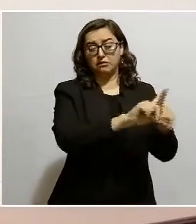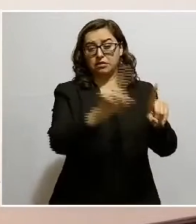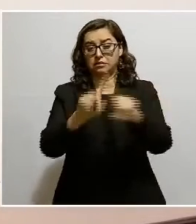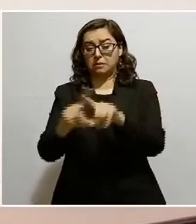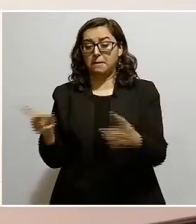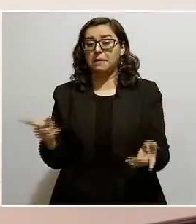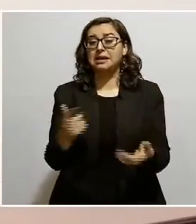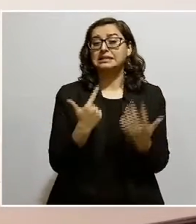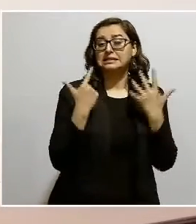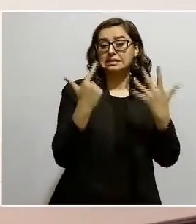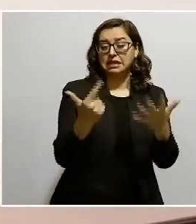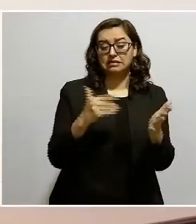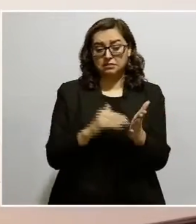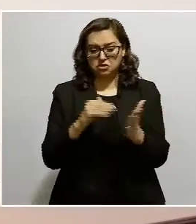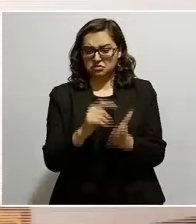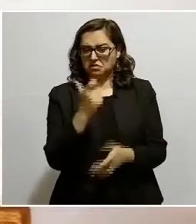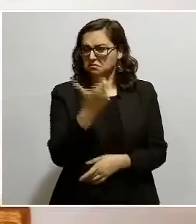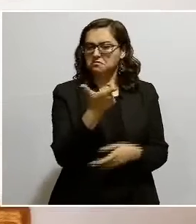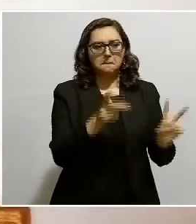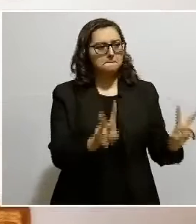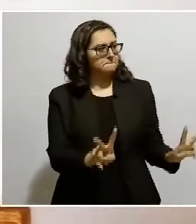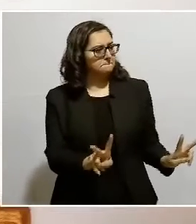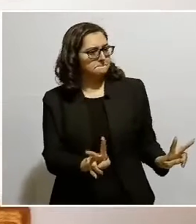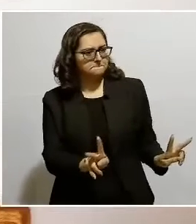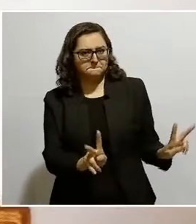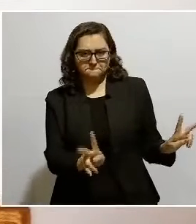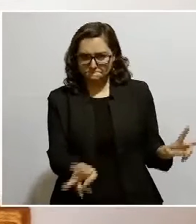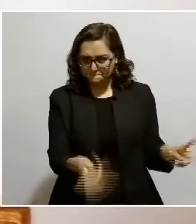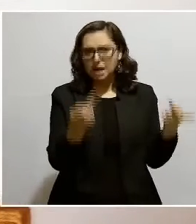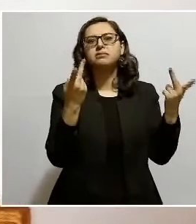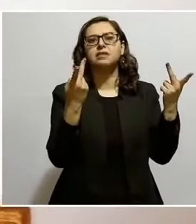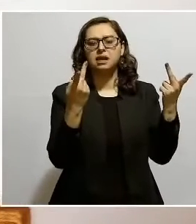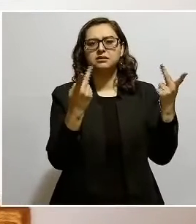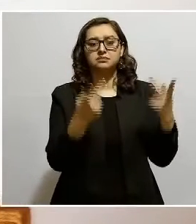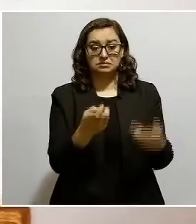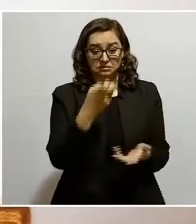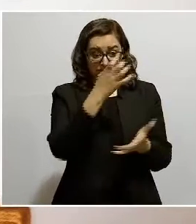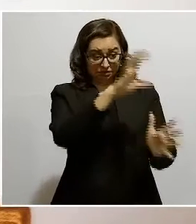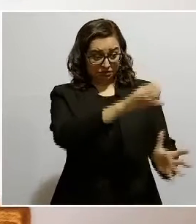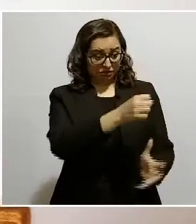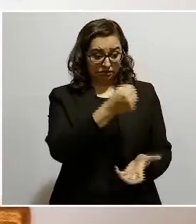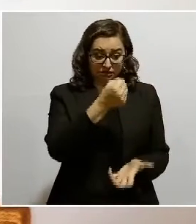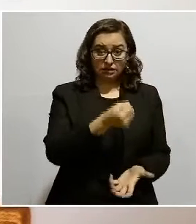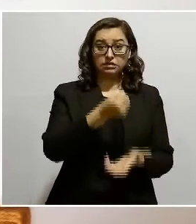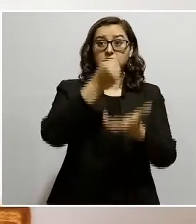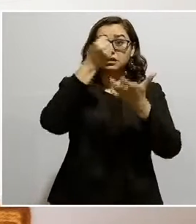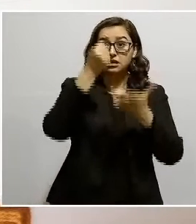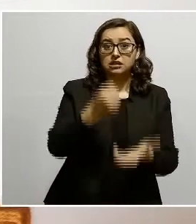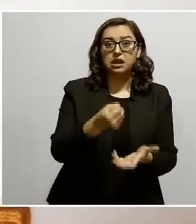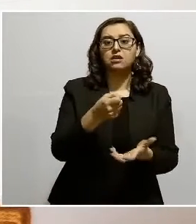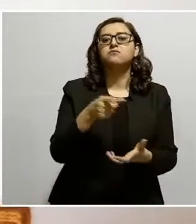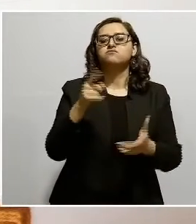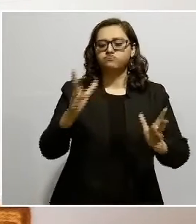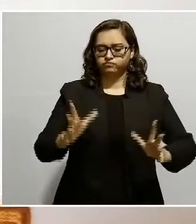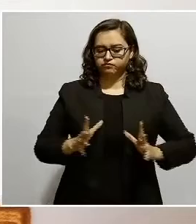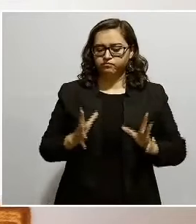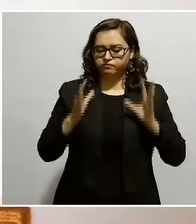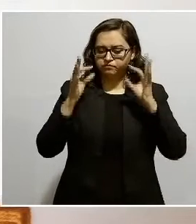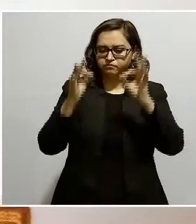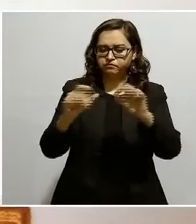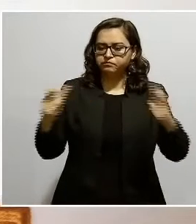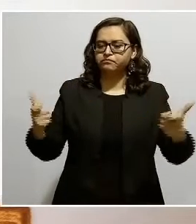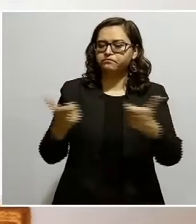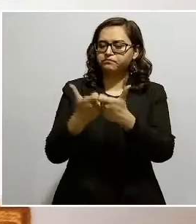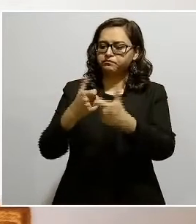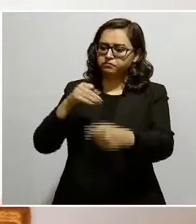valuada en 7 millones de pesos de aquellos tiempos, y que con ese dinero se haría una fundación o fideicomiso